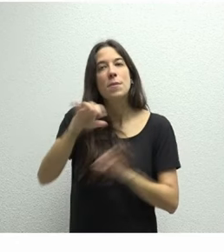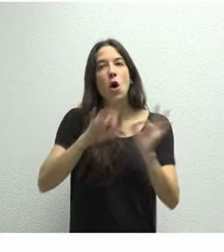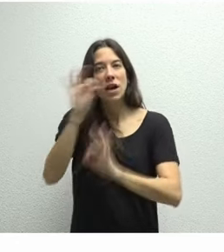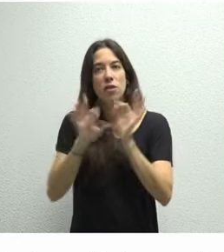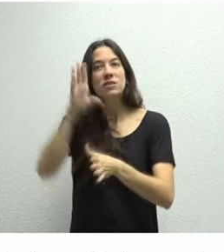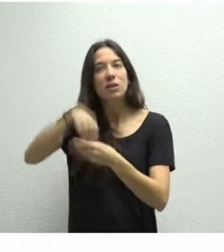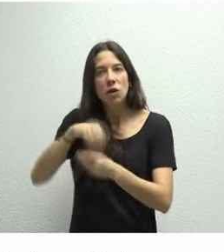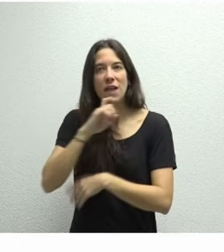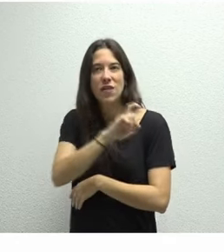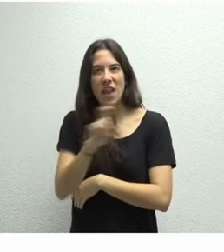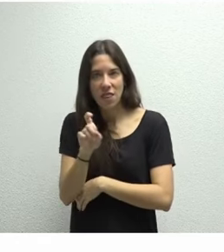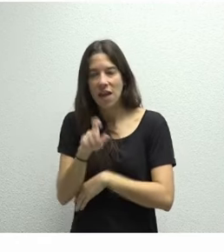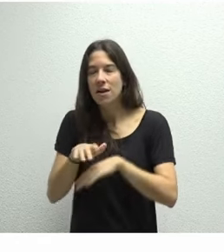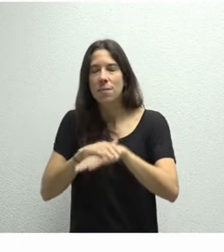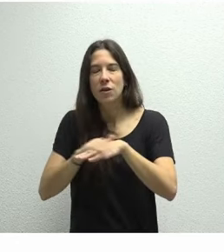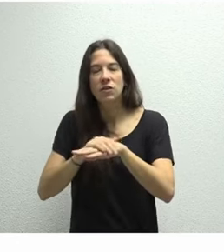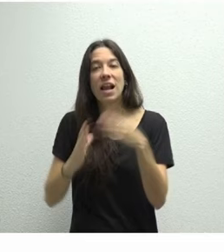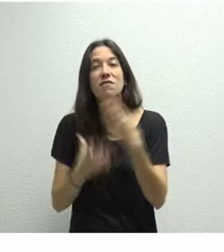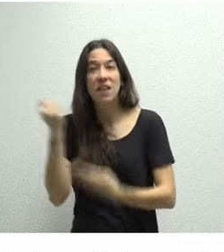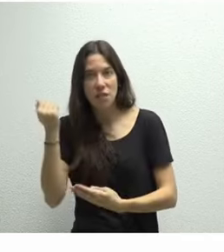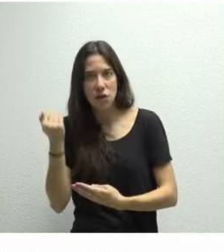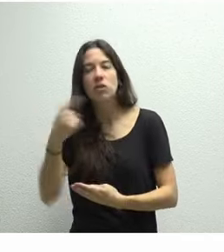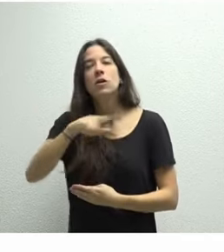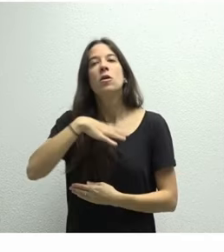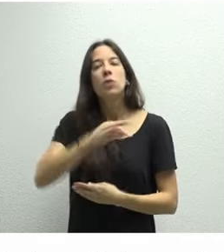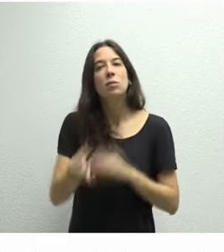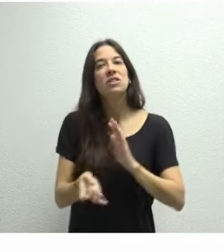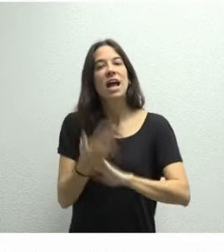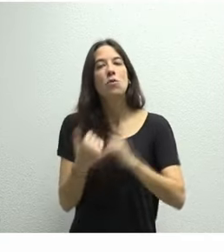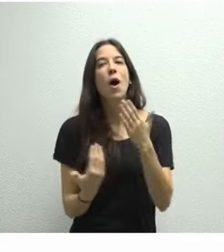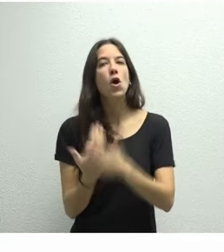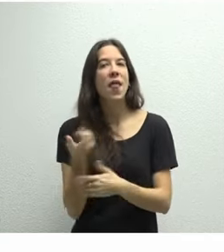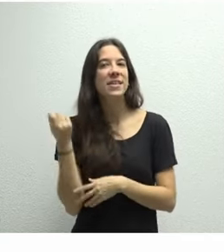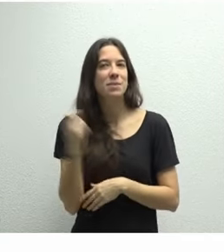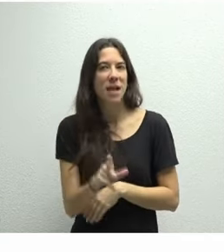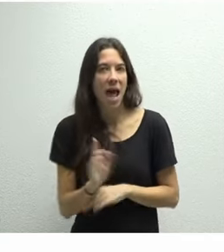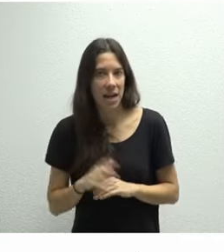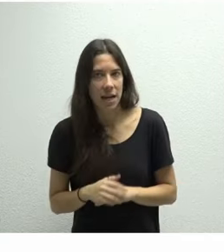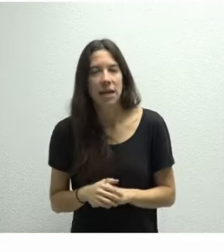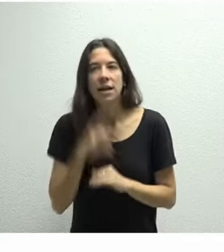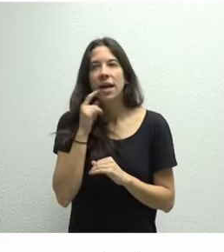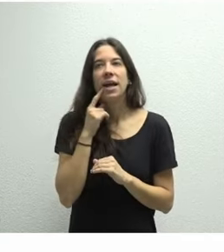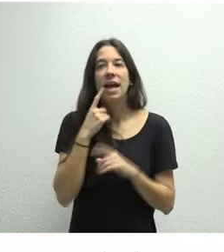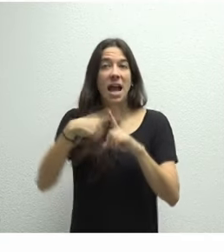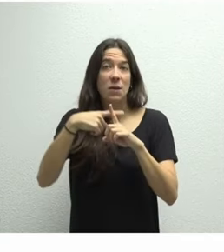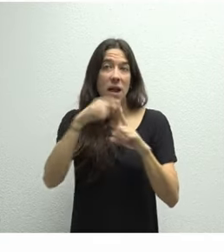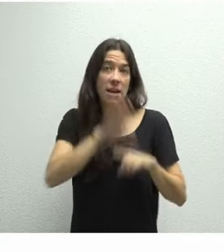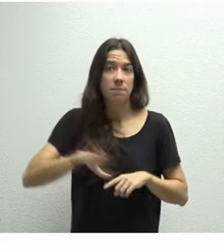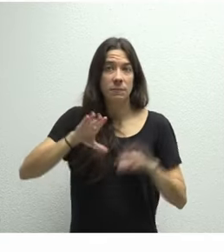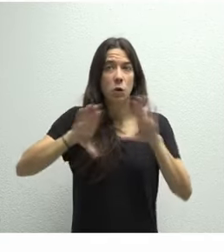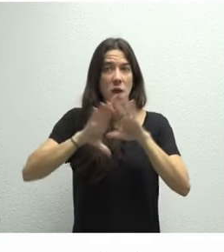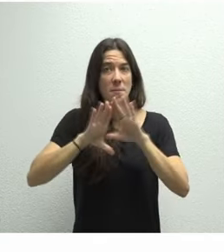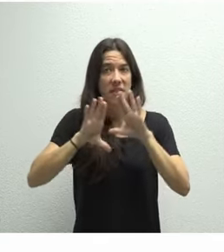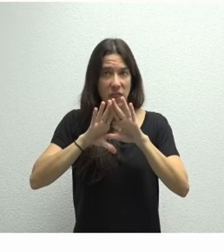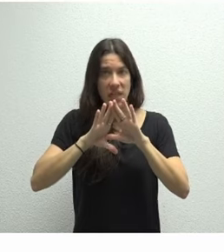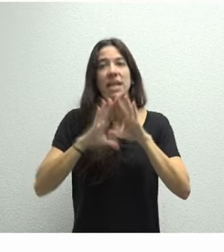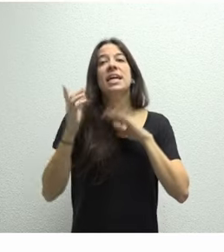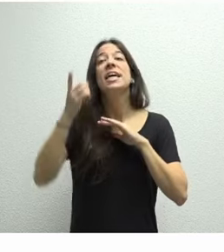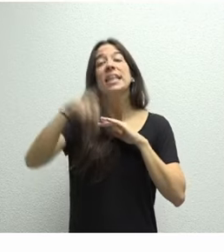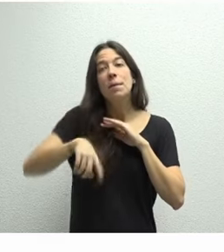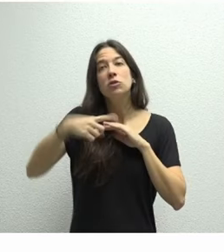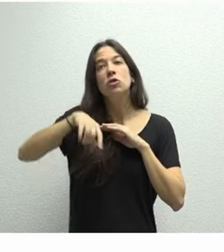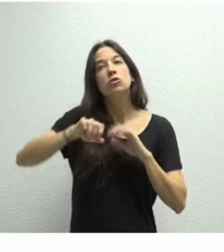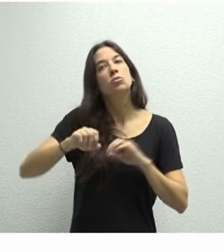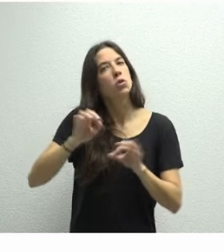federación una jornada similar o una jornada Bueno en lo que es el espacio autonómico de Madrid eh y tuvimos también la suerte de contar con